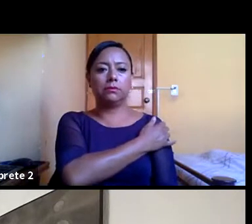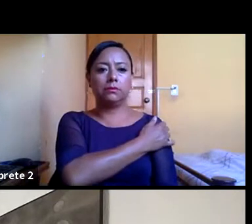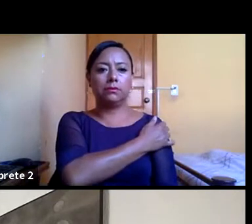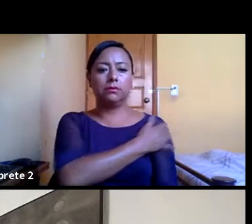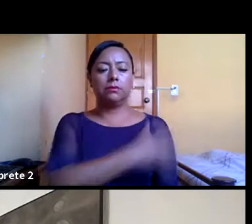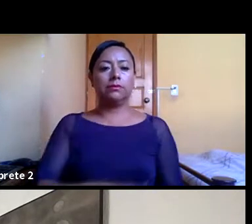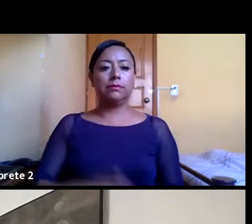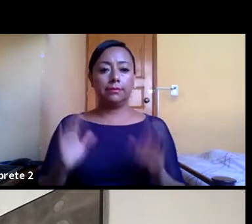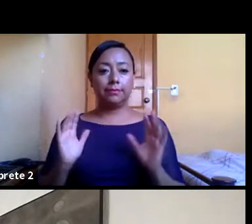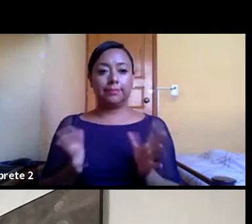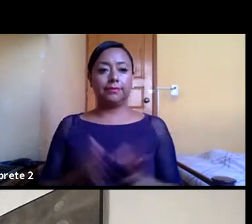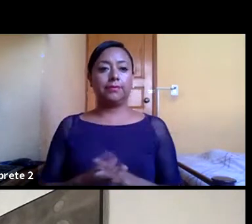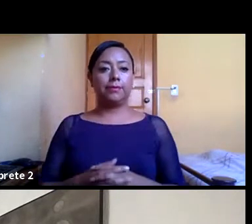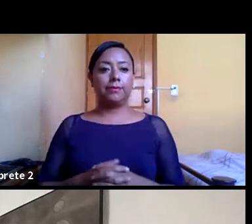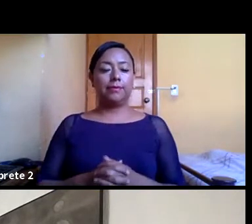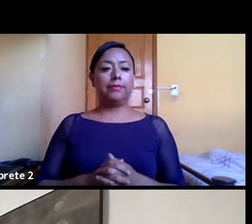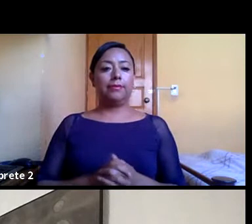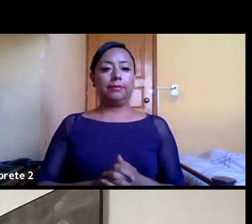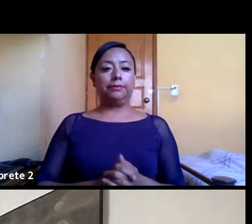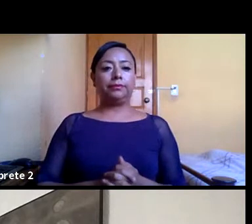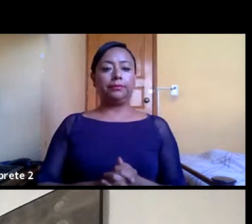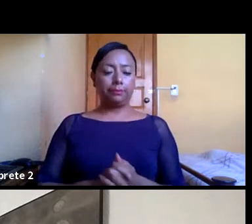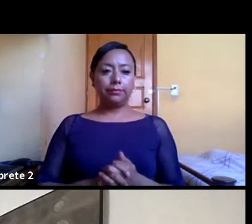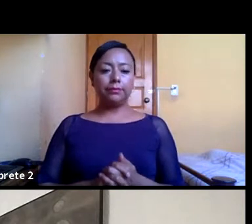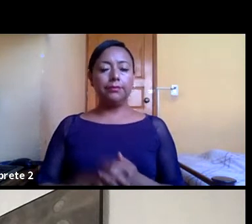¿Ya? Adelante. Sí, diputada.